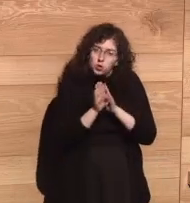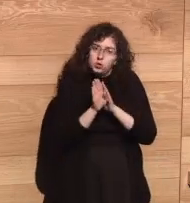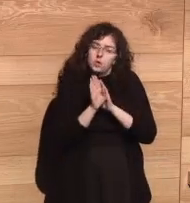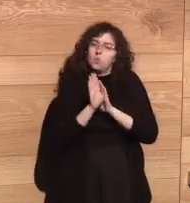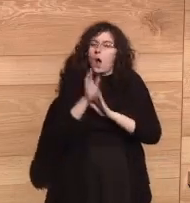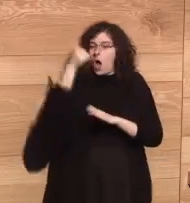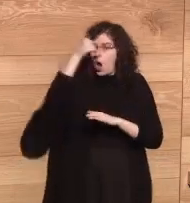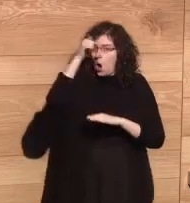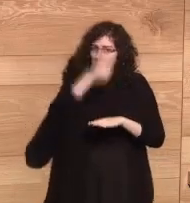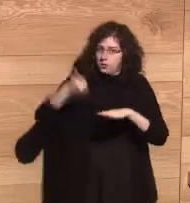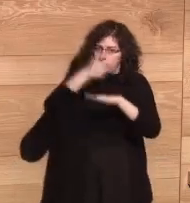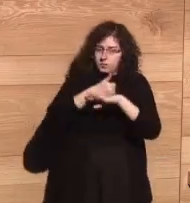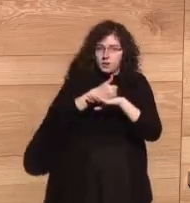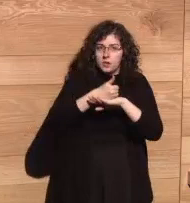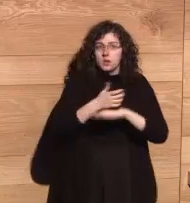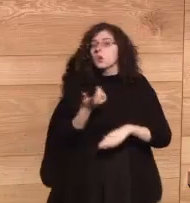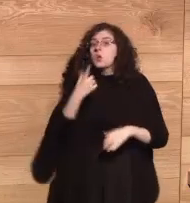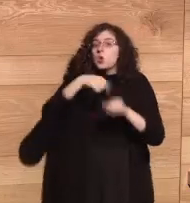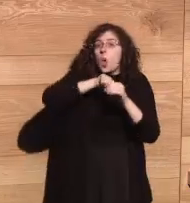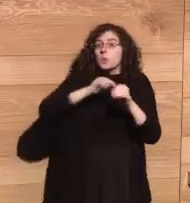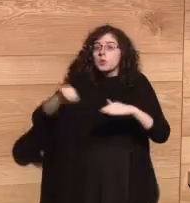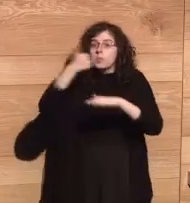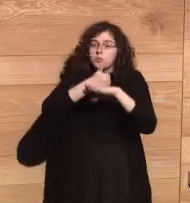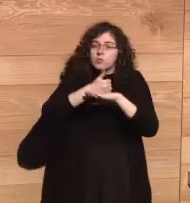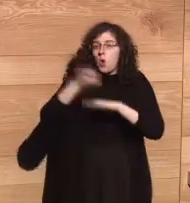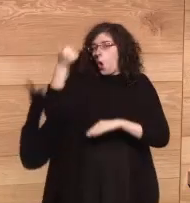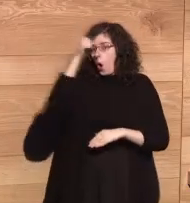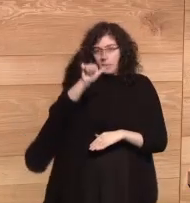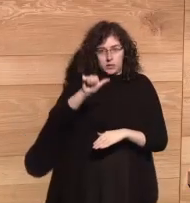el 80%. Los puestos de cargo están dominados por hombres.